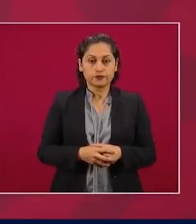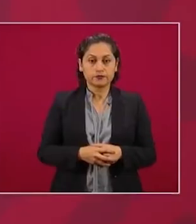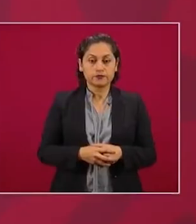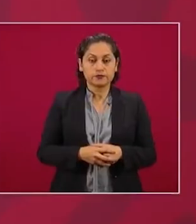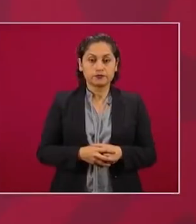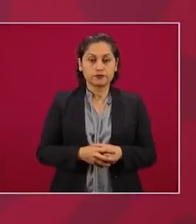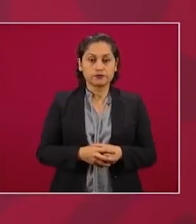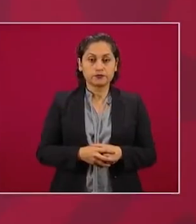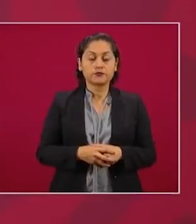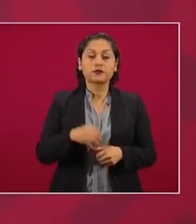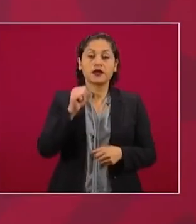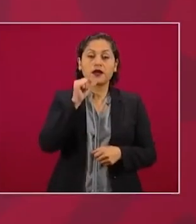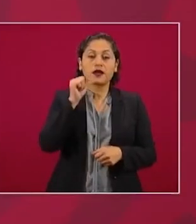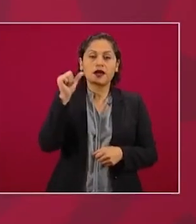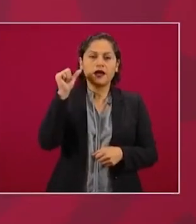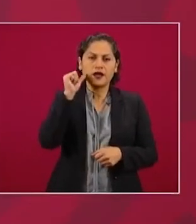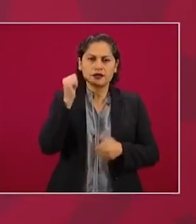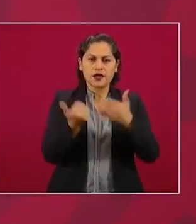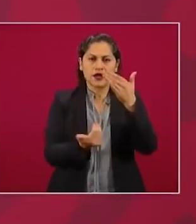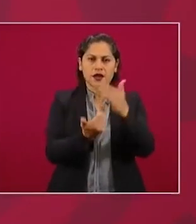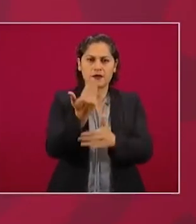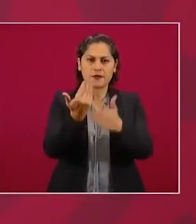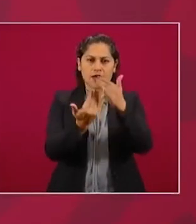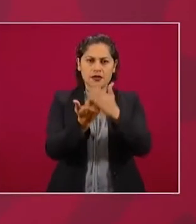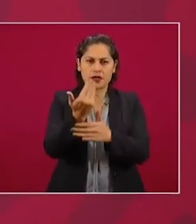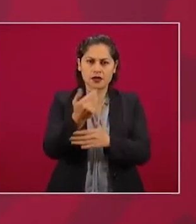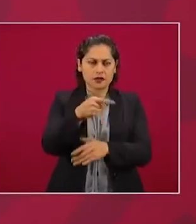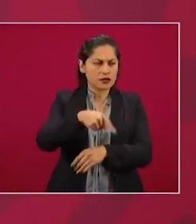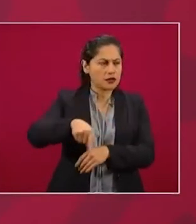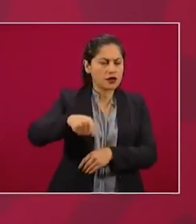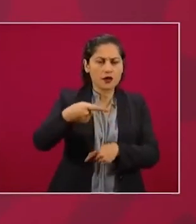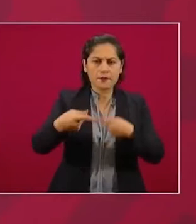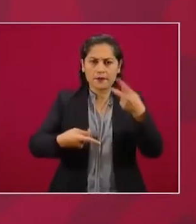mañana me preguntaron de